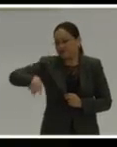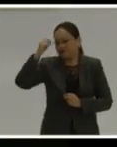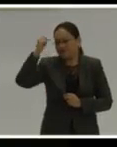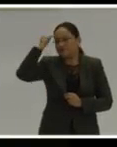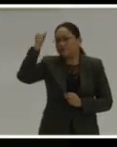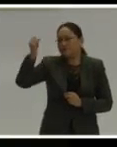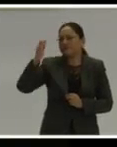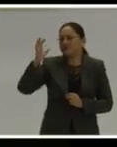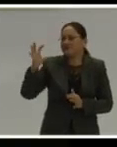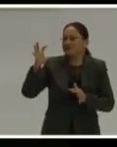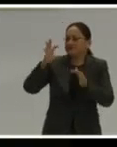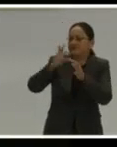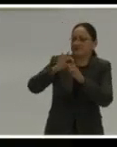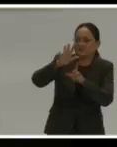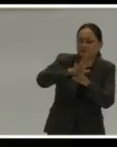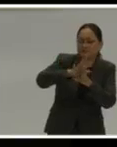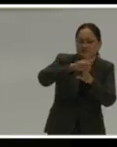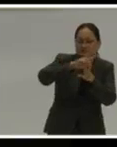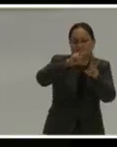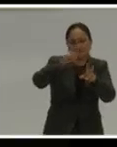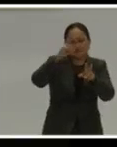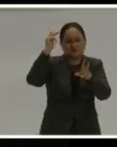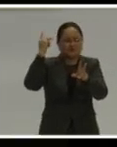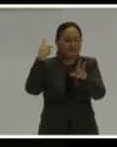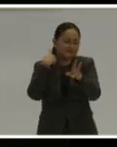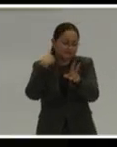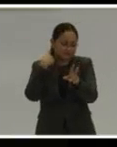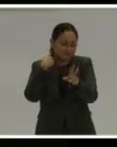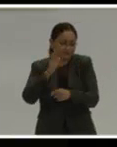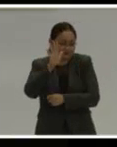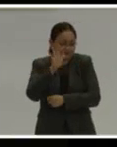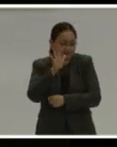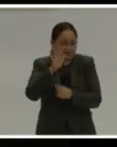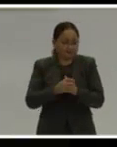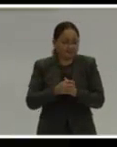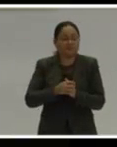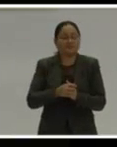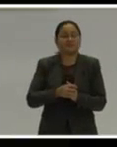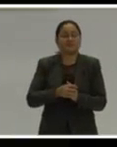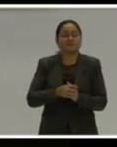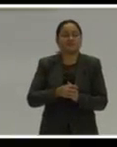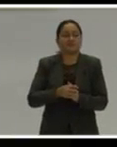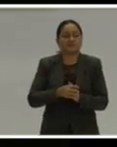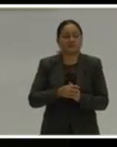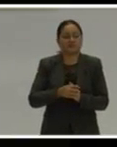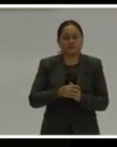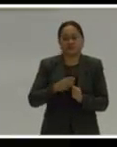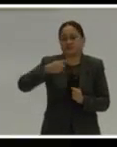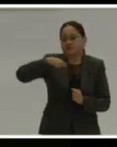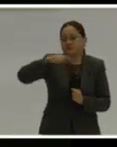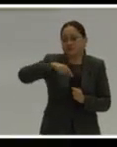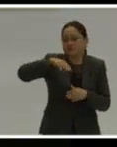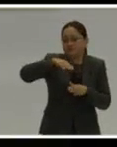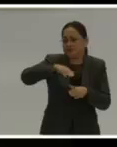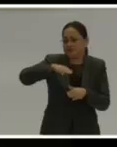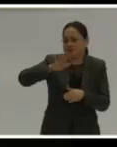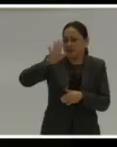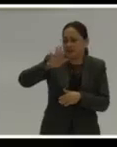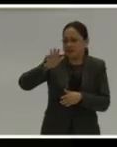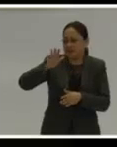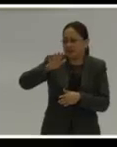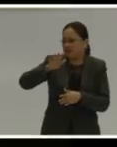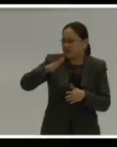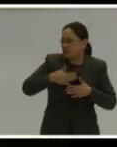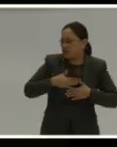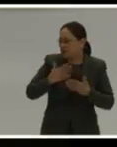se politiza, entonces también como que no se cree en las autonomías,